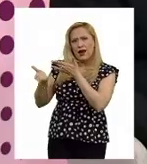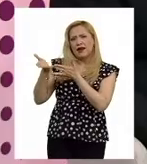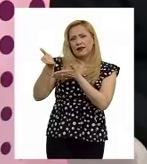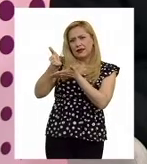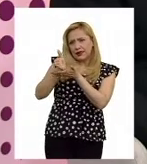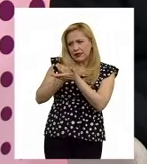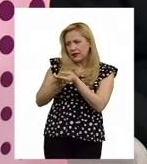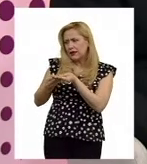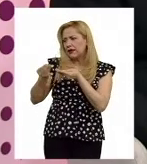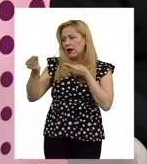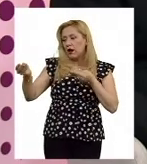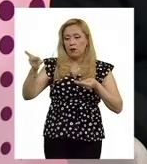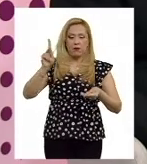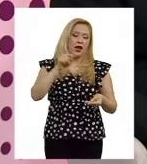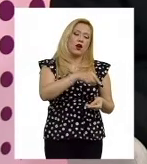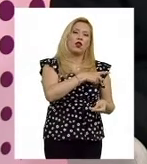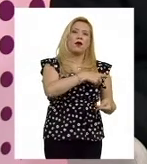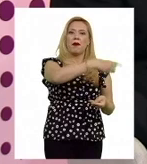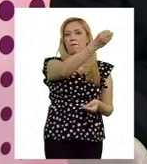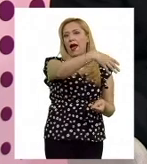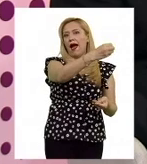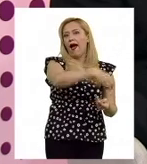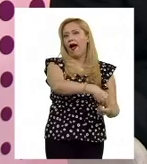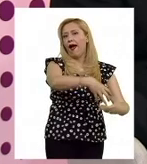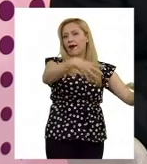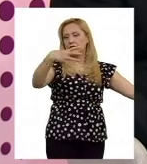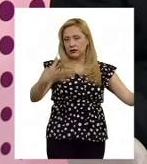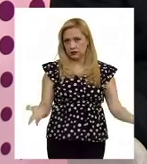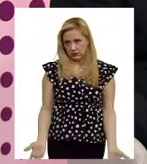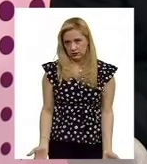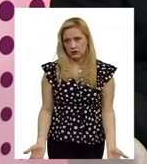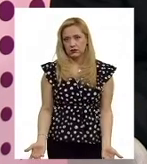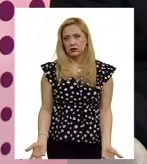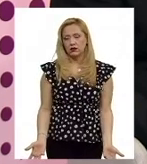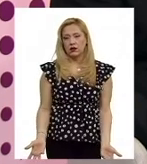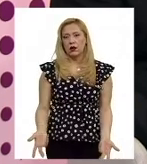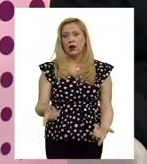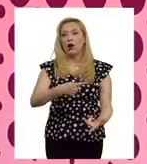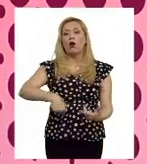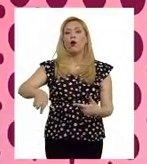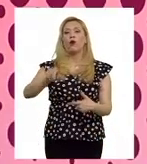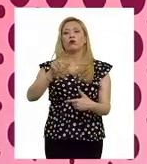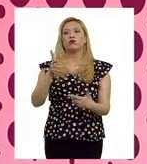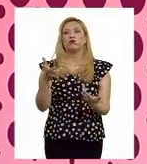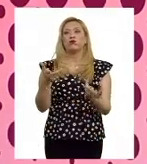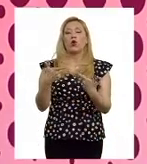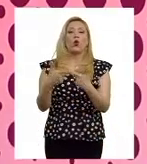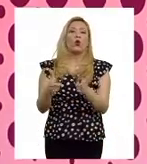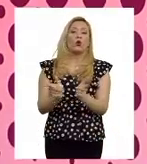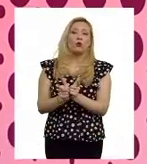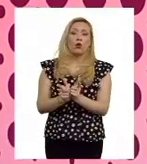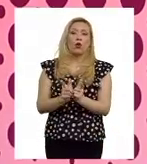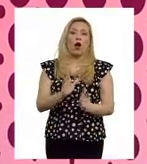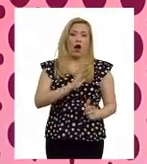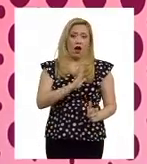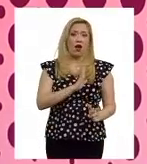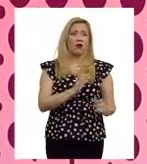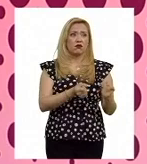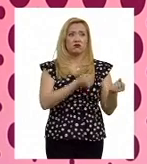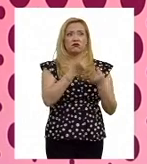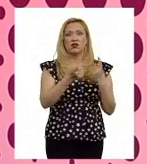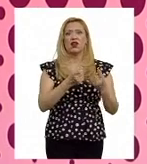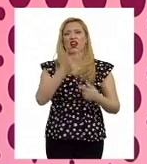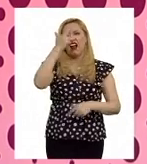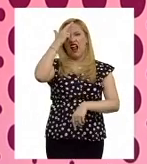puede generar situaciones difíciles que en un cierto momento grupos extremistas, grupos